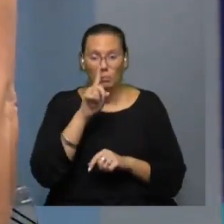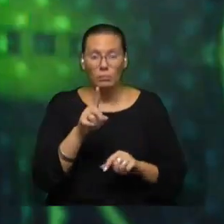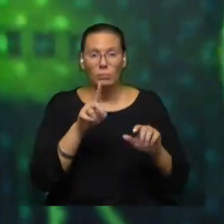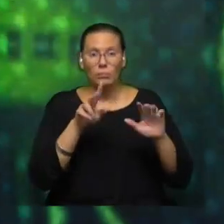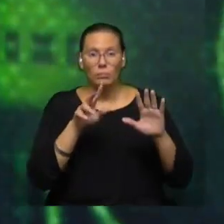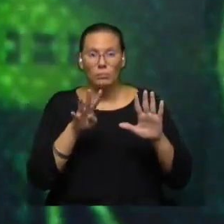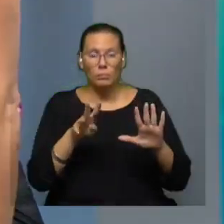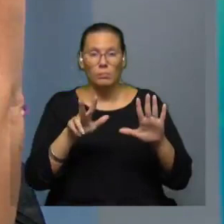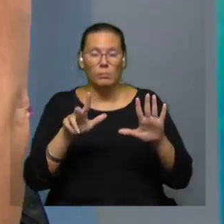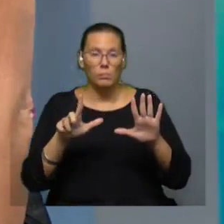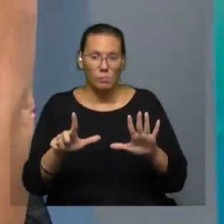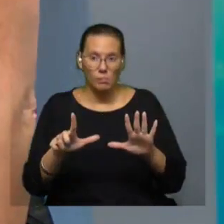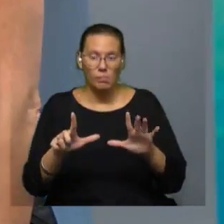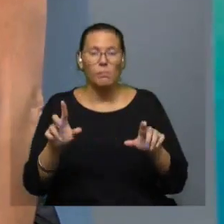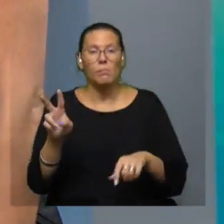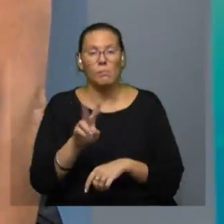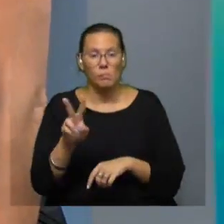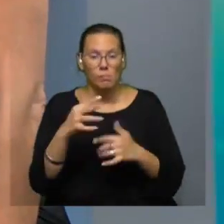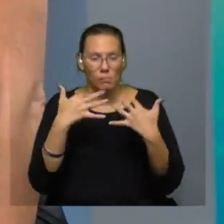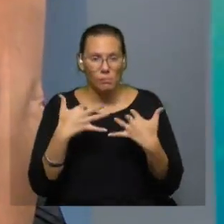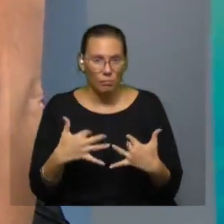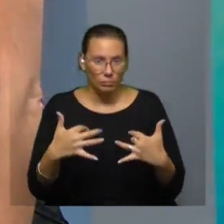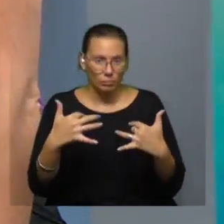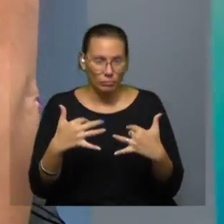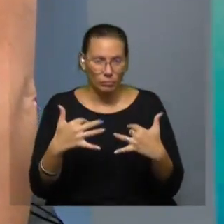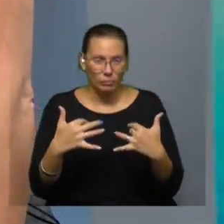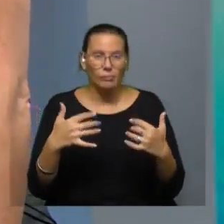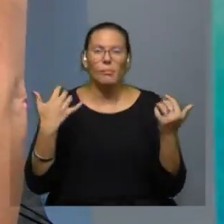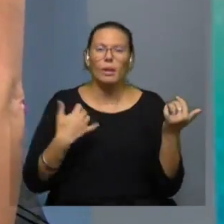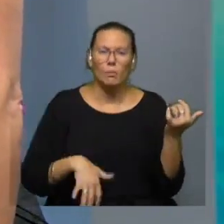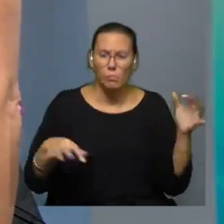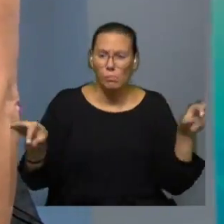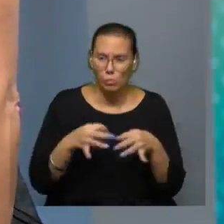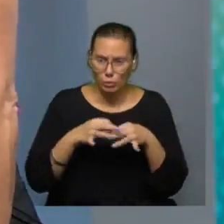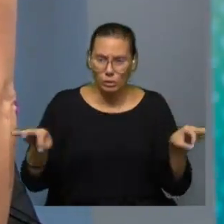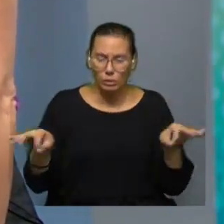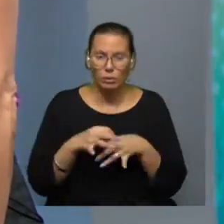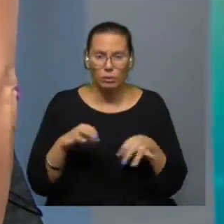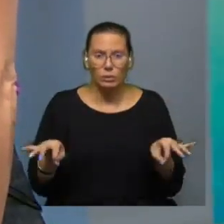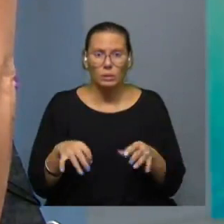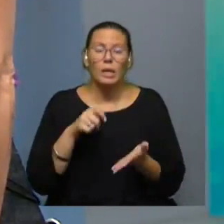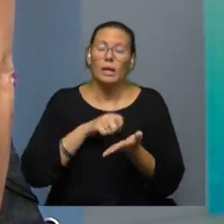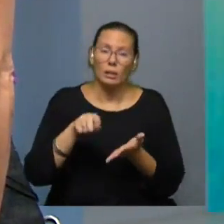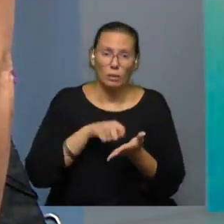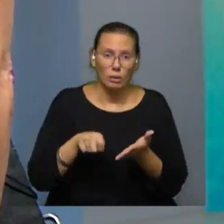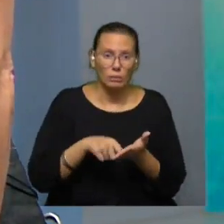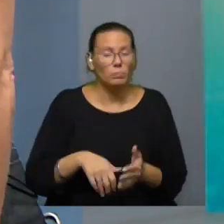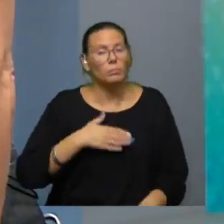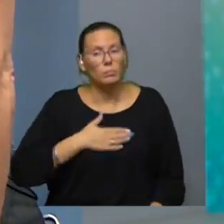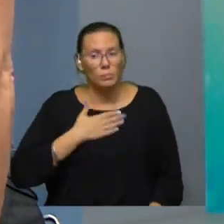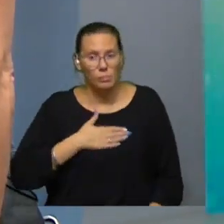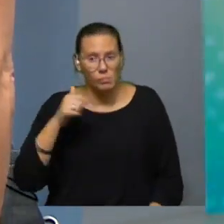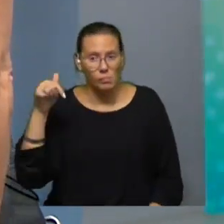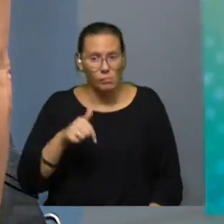1987, en breve. Tenemos el 22, tremendo show, con tremendos músicos y gran compositora. Así que un placer